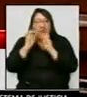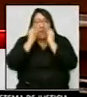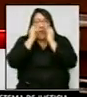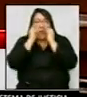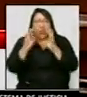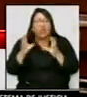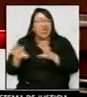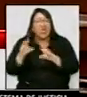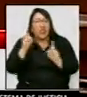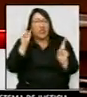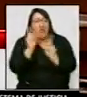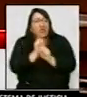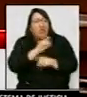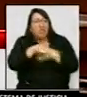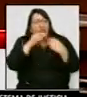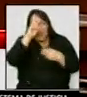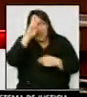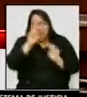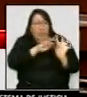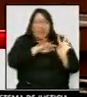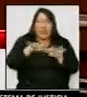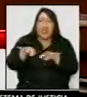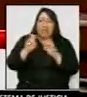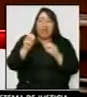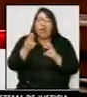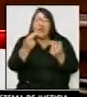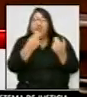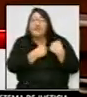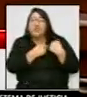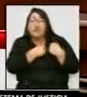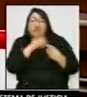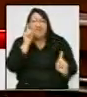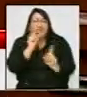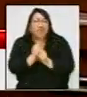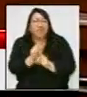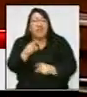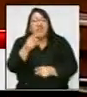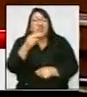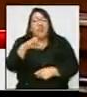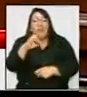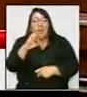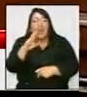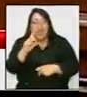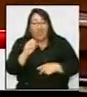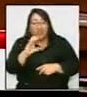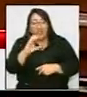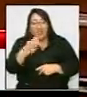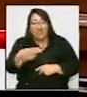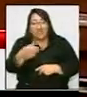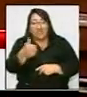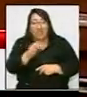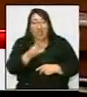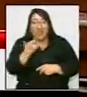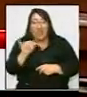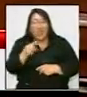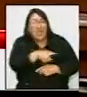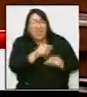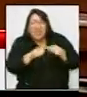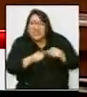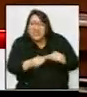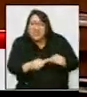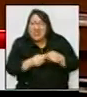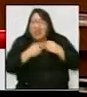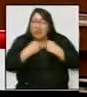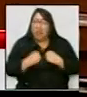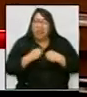están haciendo frente al país. Porque acá hay una responsabilidad directa de que Pedro Chávarri siga en la Fiscalía de la Nación. Y esa